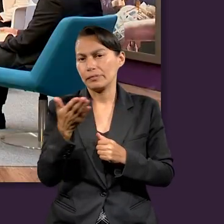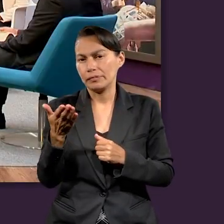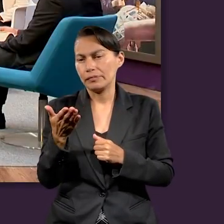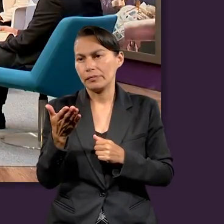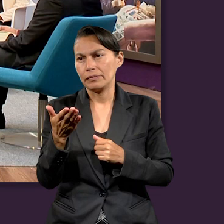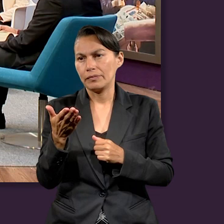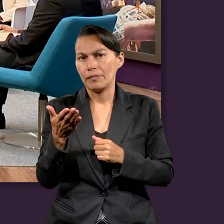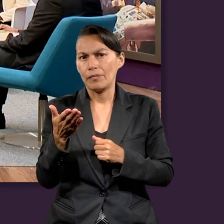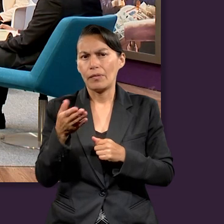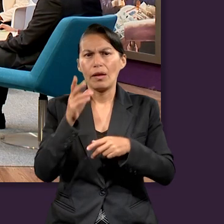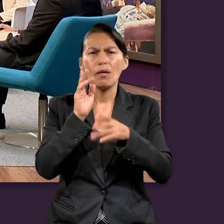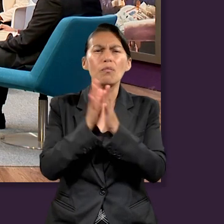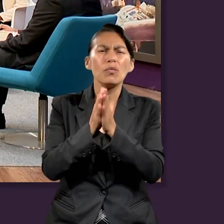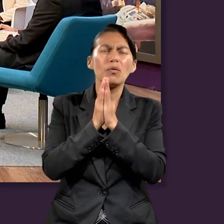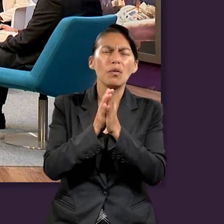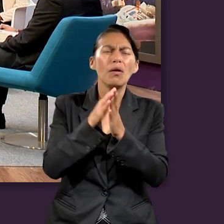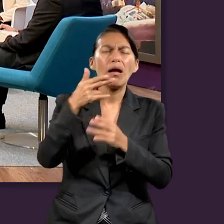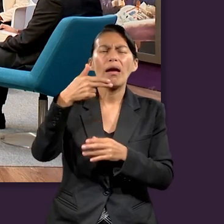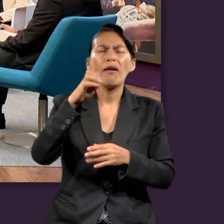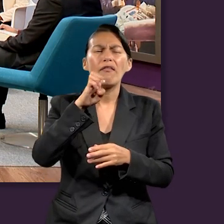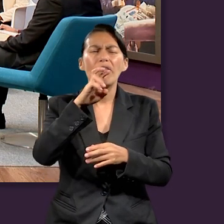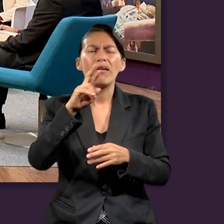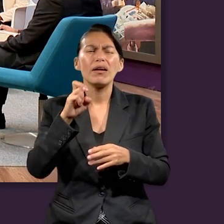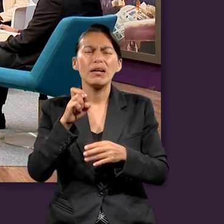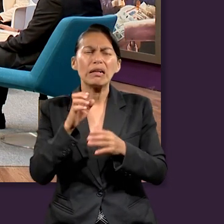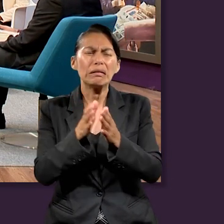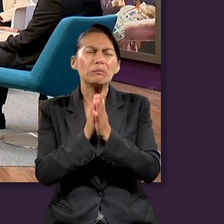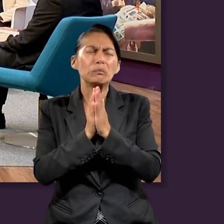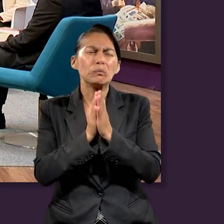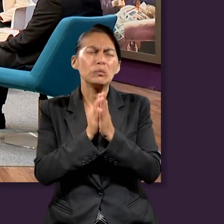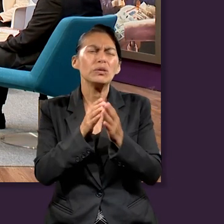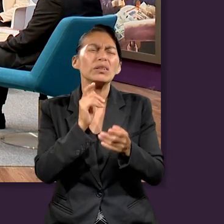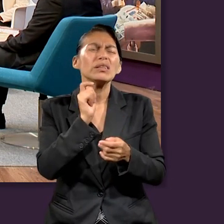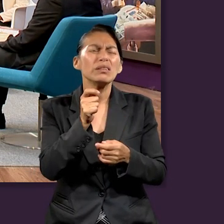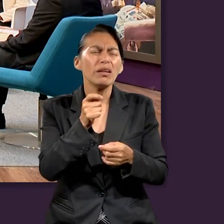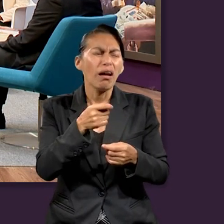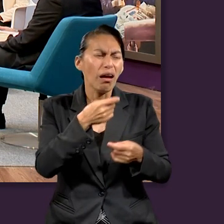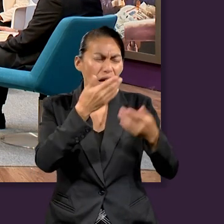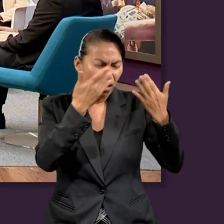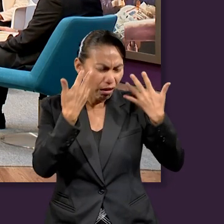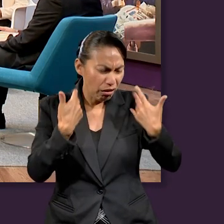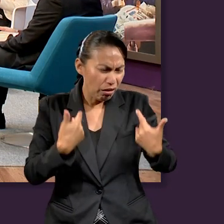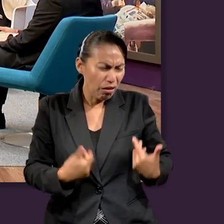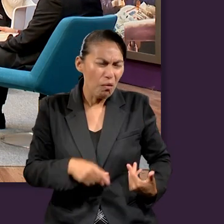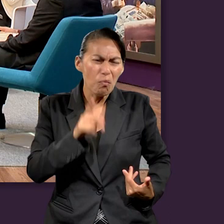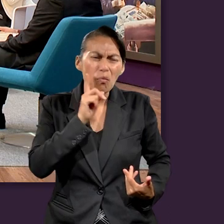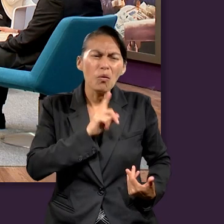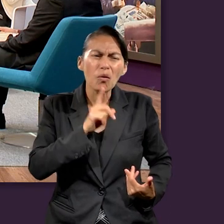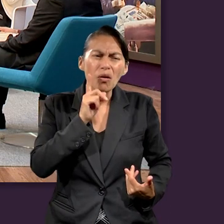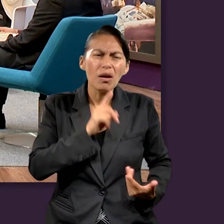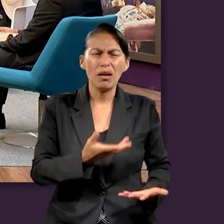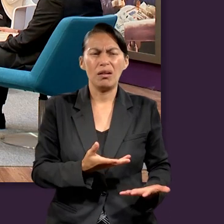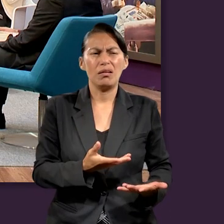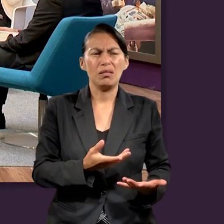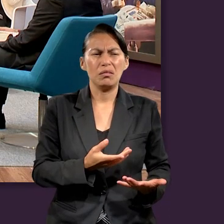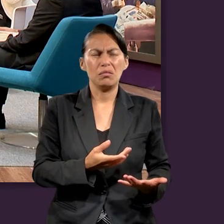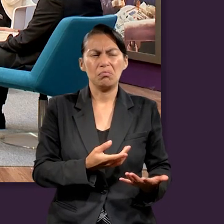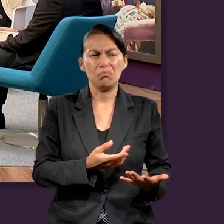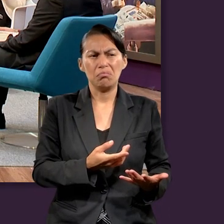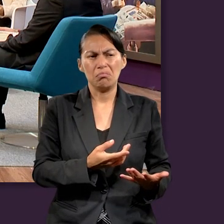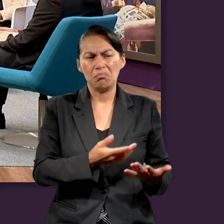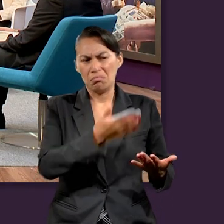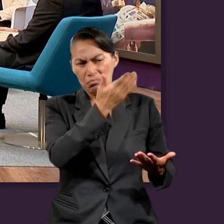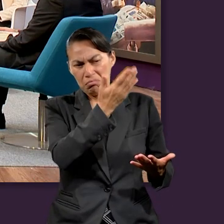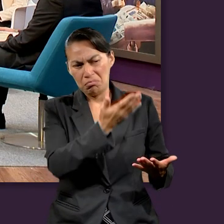platicaras, nos hablaras acerca de los simbolismos de esta mujer. ¿Qué significa la mujer? ¿Qué significa